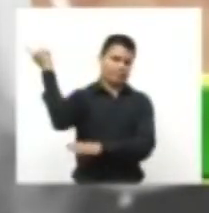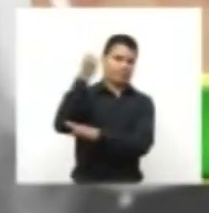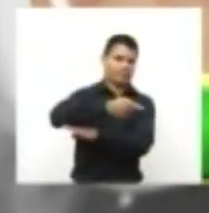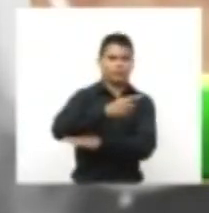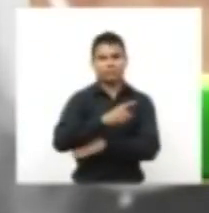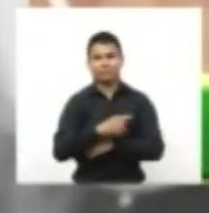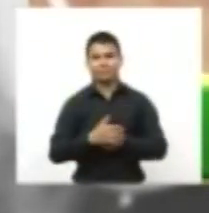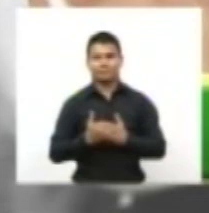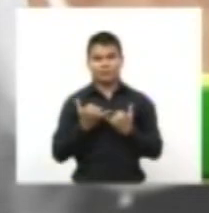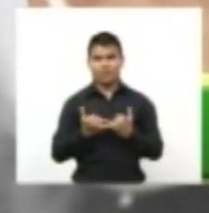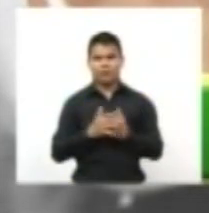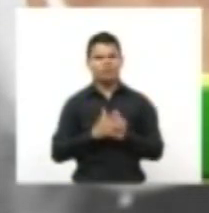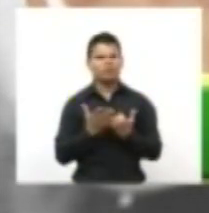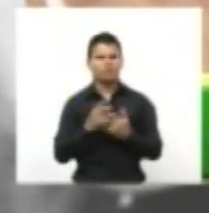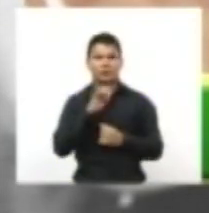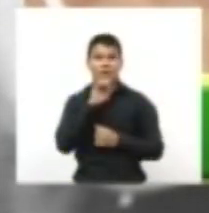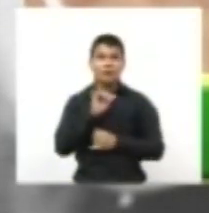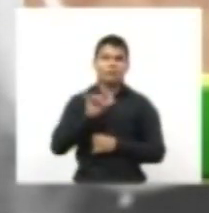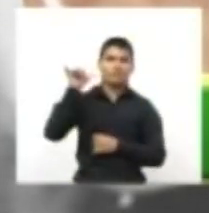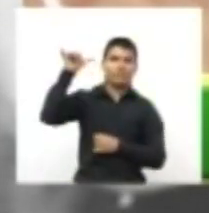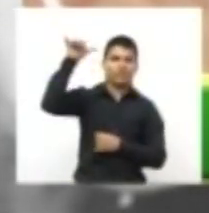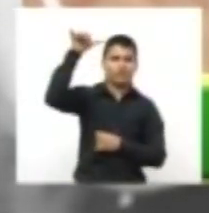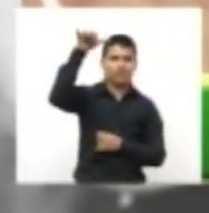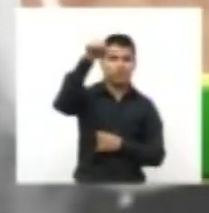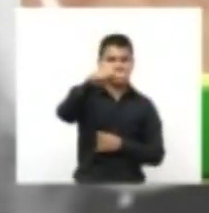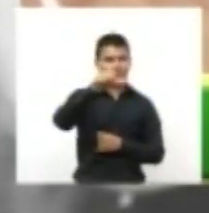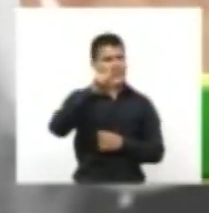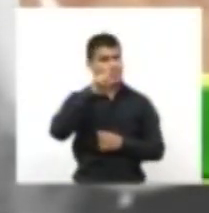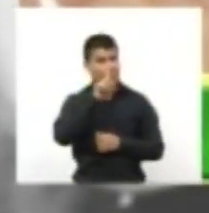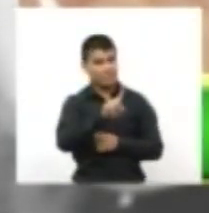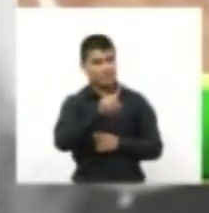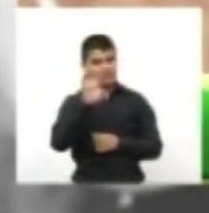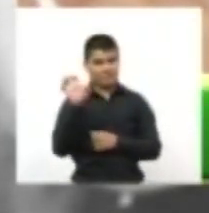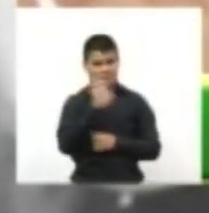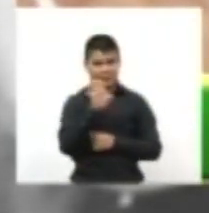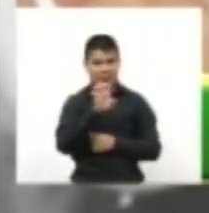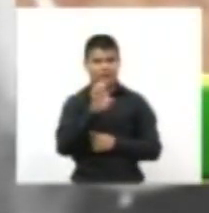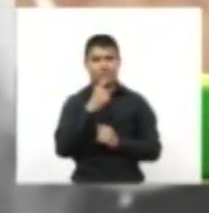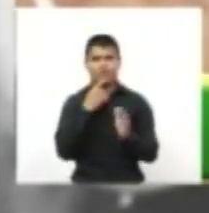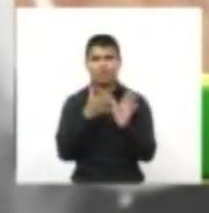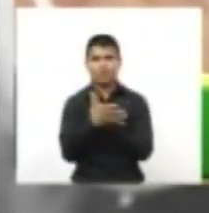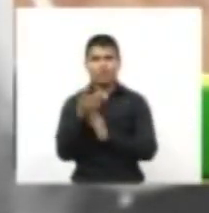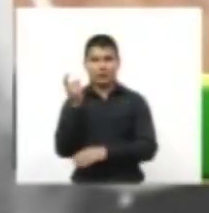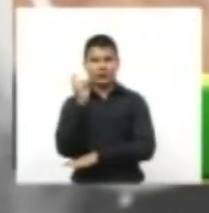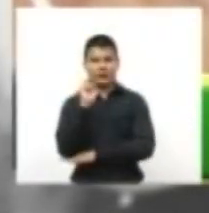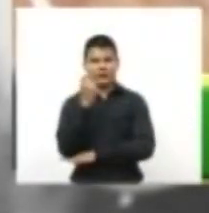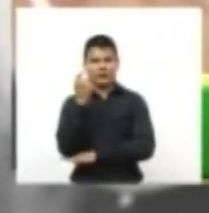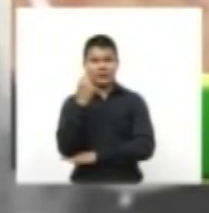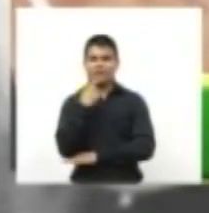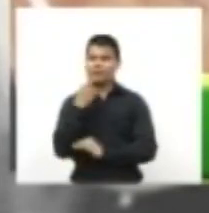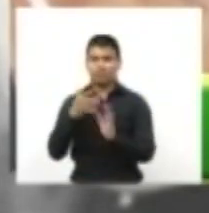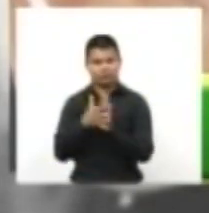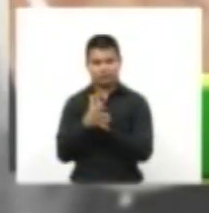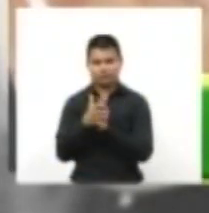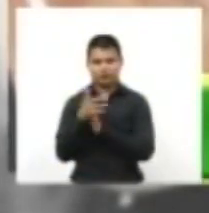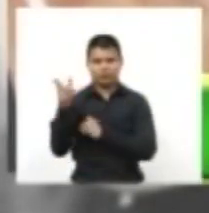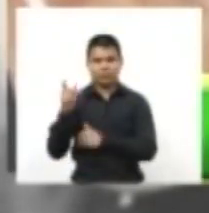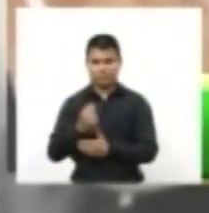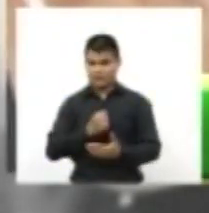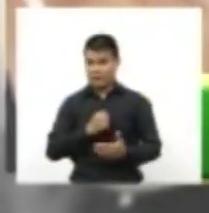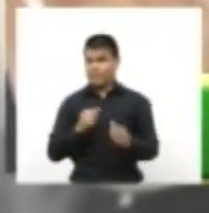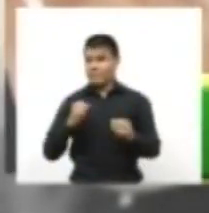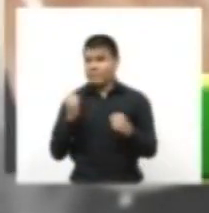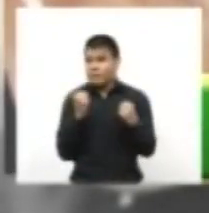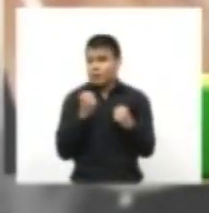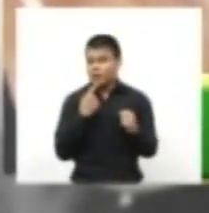el 1 de enero. Fuentes cercanas indican que aunque quiso hacerlo con consentimiento de la fiscalía, la embajada de Estados Unidos en Bogotá le canceló